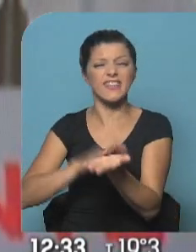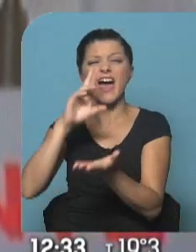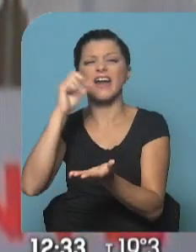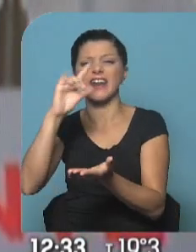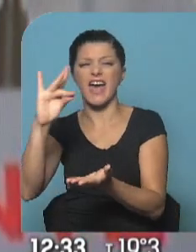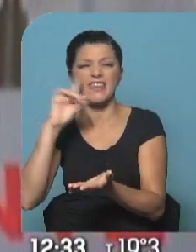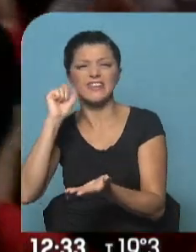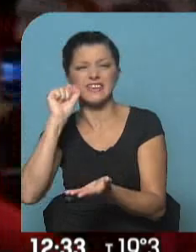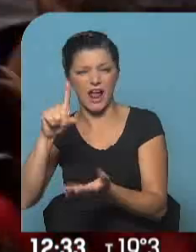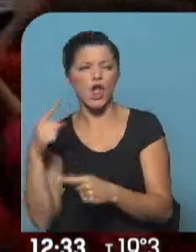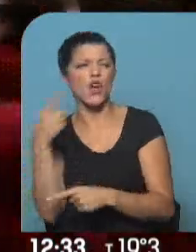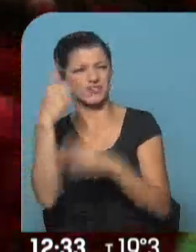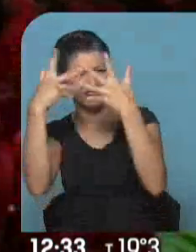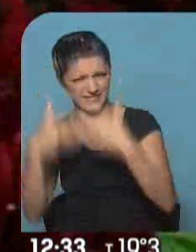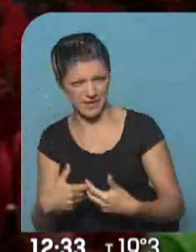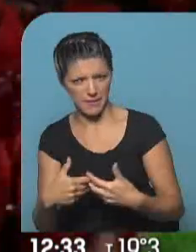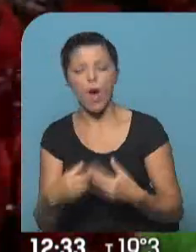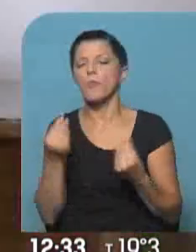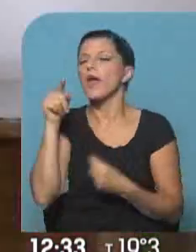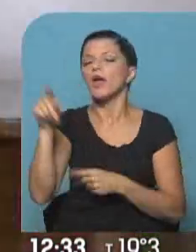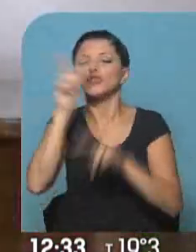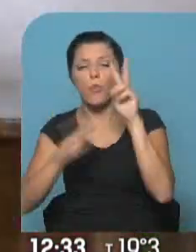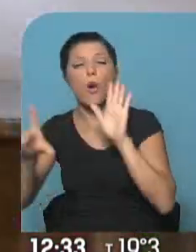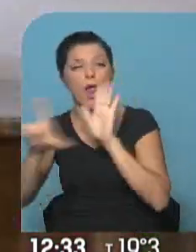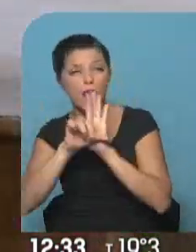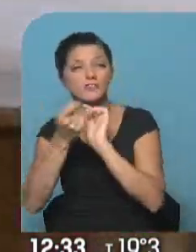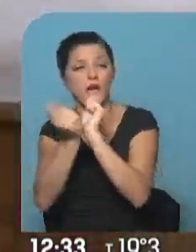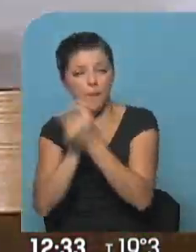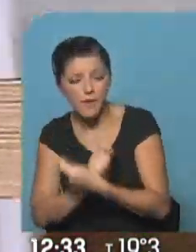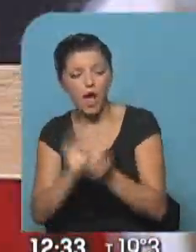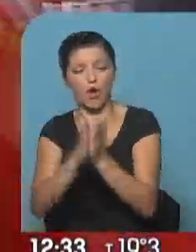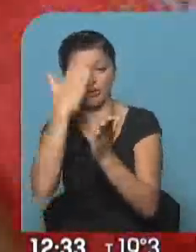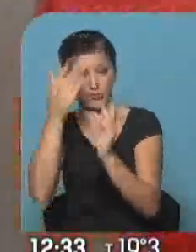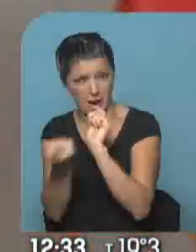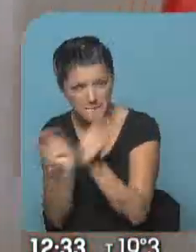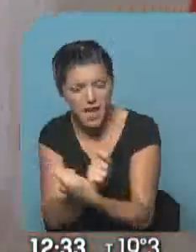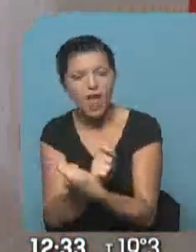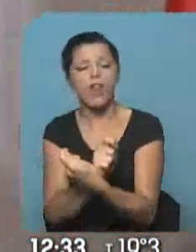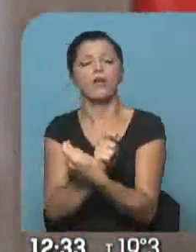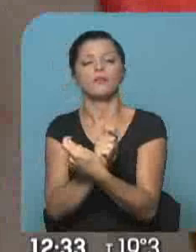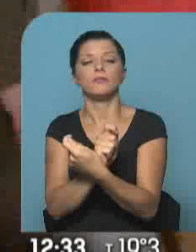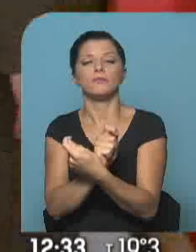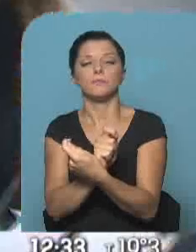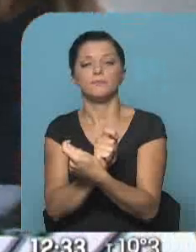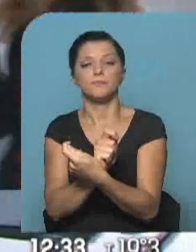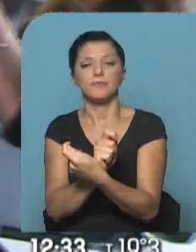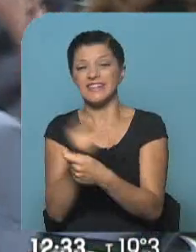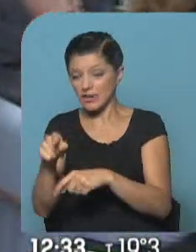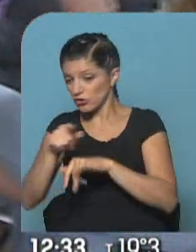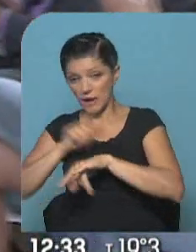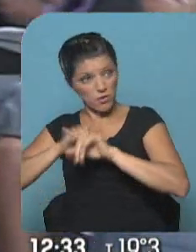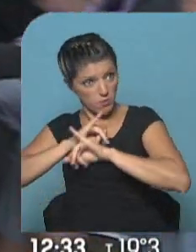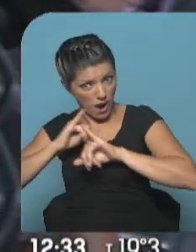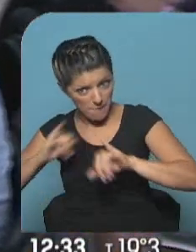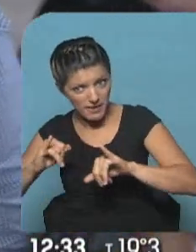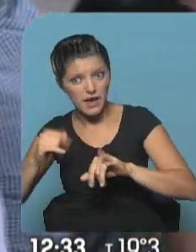fuerza que propone cambiar un montón de leyes, reformar la Constitución, y que va directamente, que hizo campaña criticando directamente el